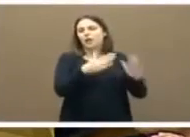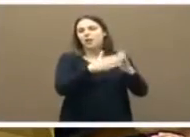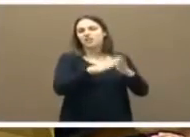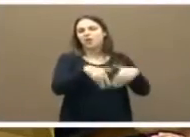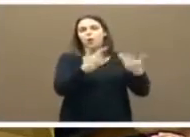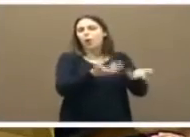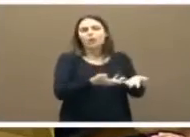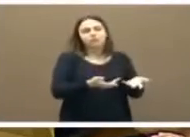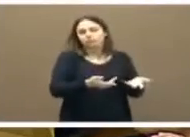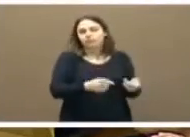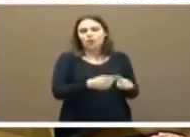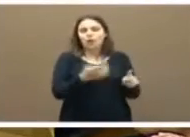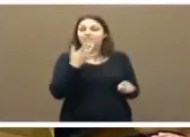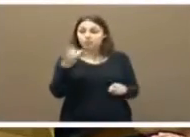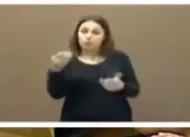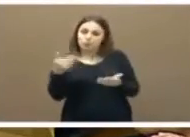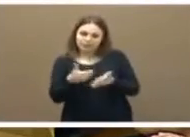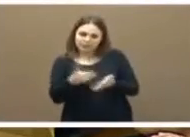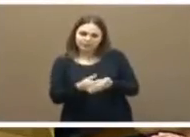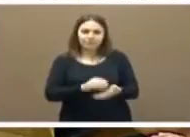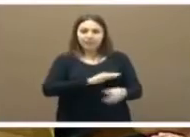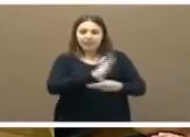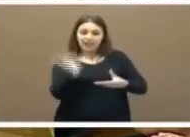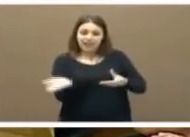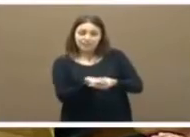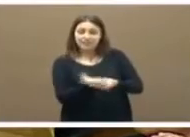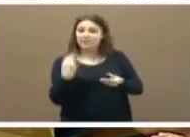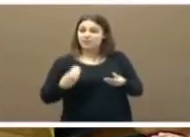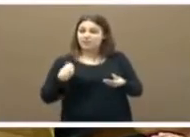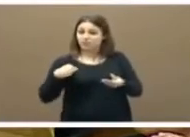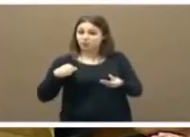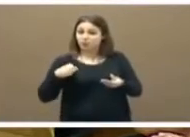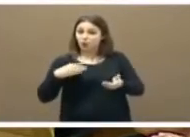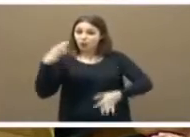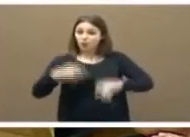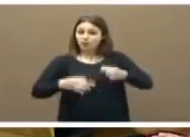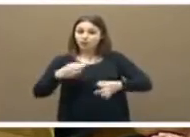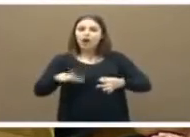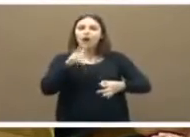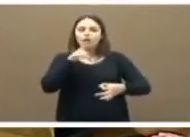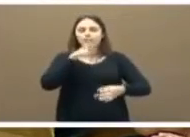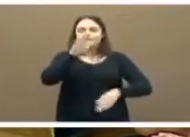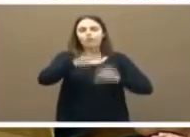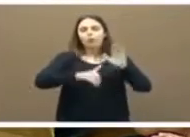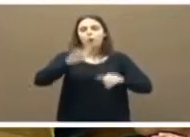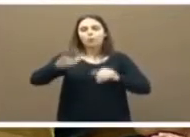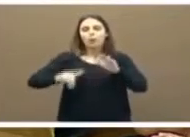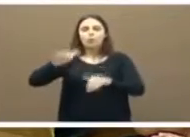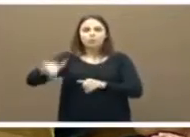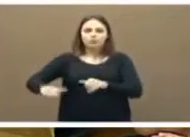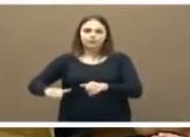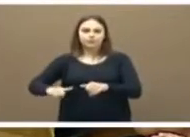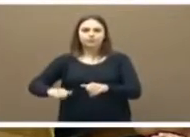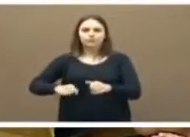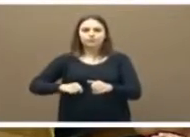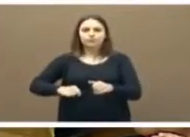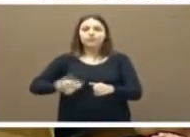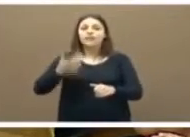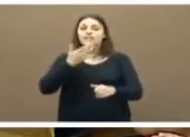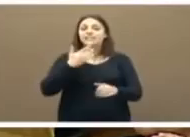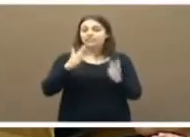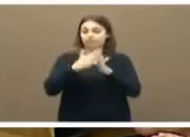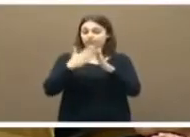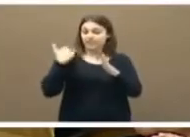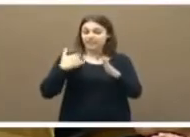hubiera solicitado. Si el expediente se encuentra en vía judicial, se está solicitando el archivo de los procesos. Si ya existiera auto de entrada en